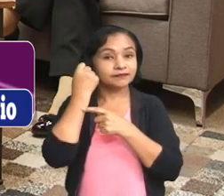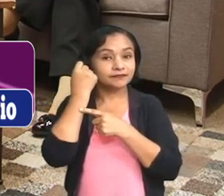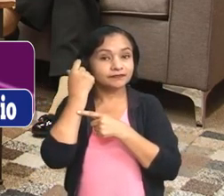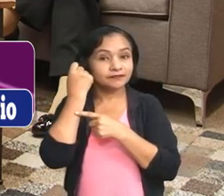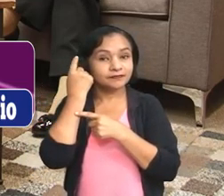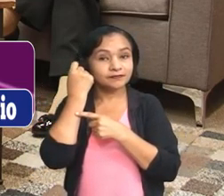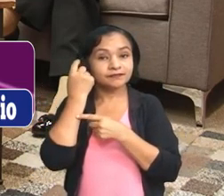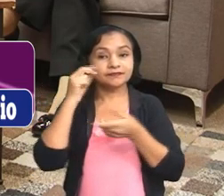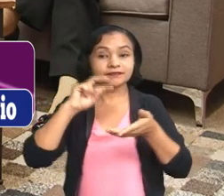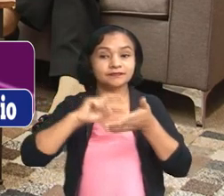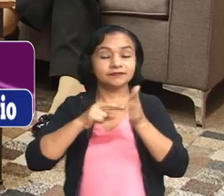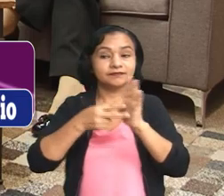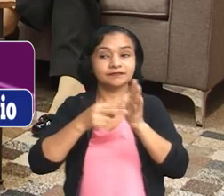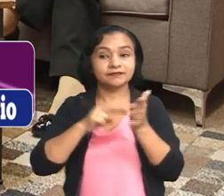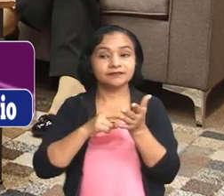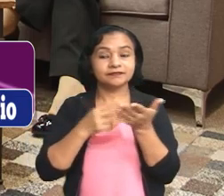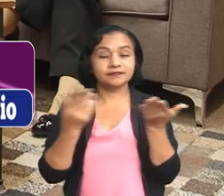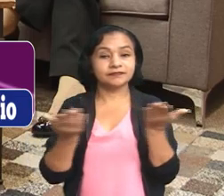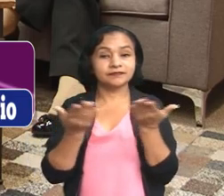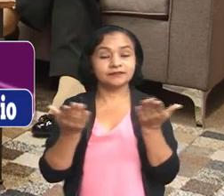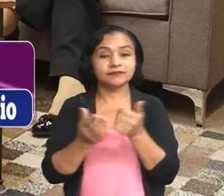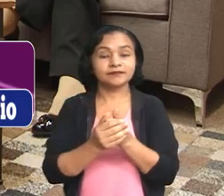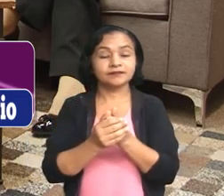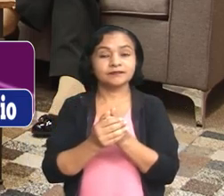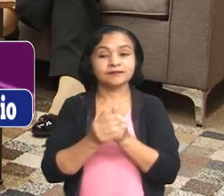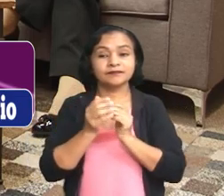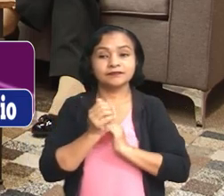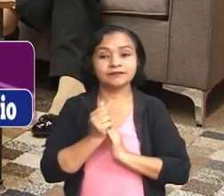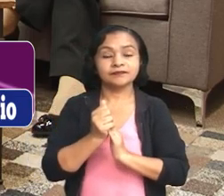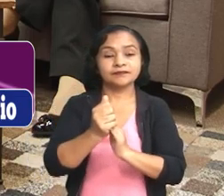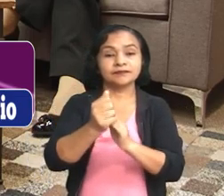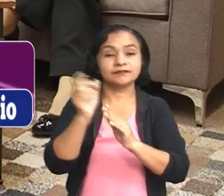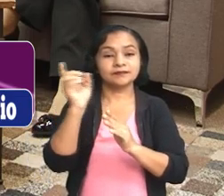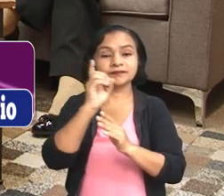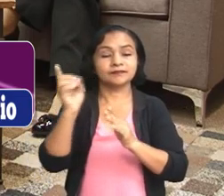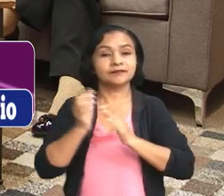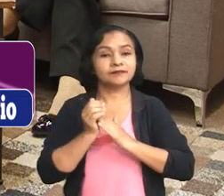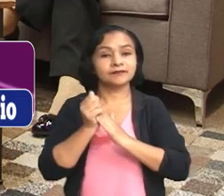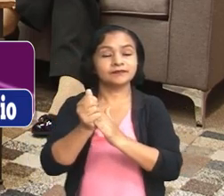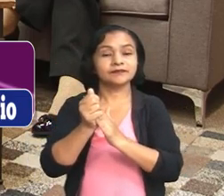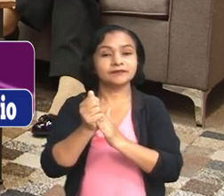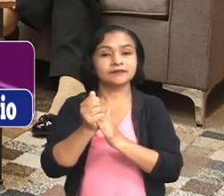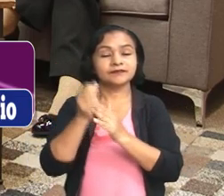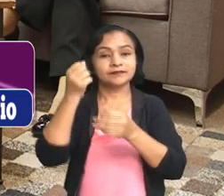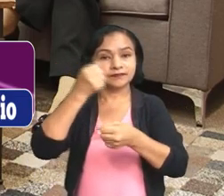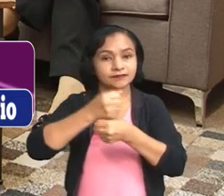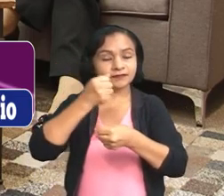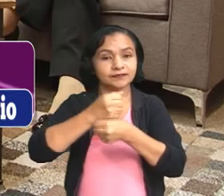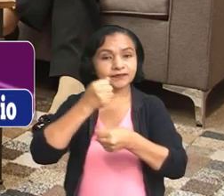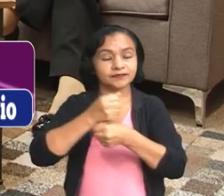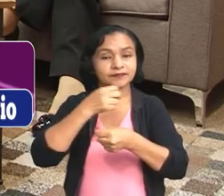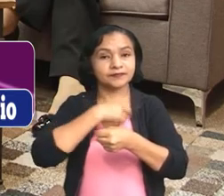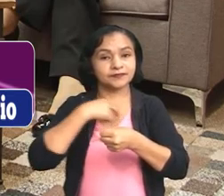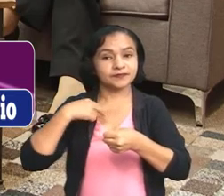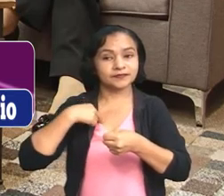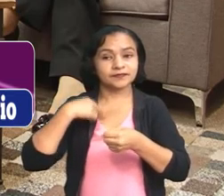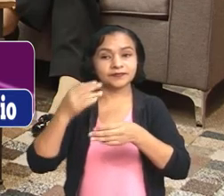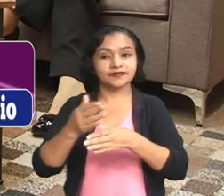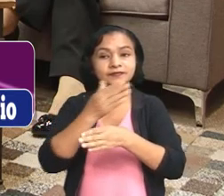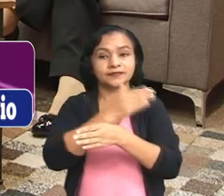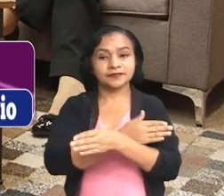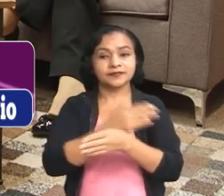que consideramos, o los caminos a seguir, ¿no? Las rutas a seguir a partir de ese trabajo que ya se ha hecho en principio, pero que